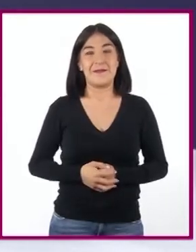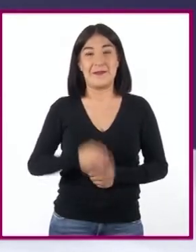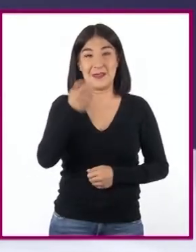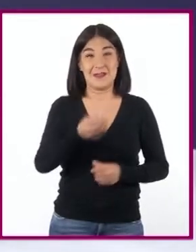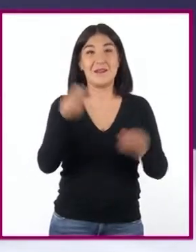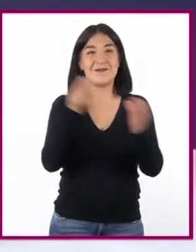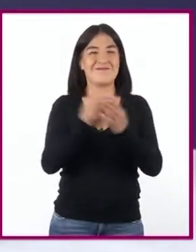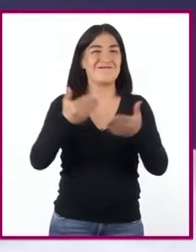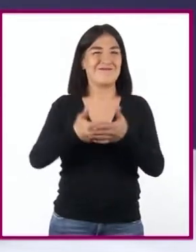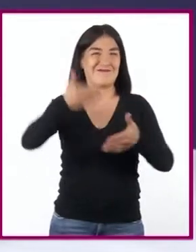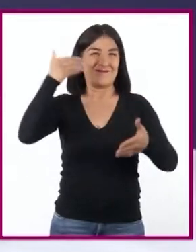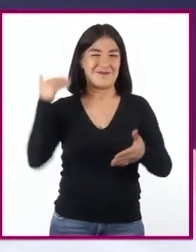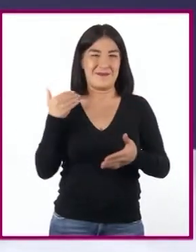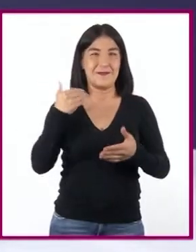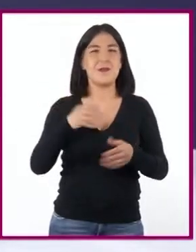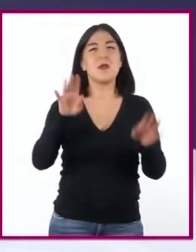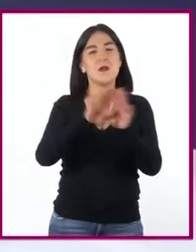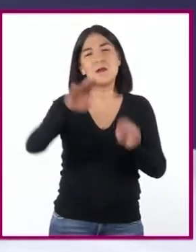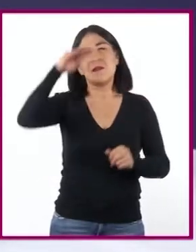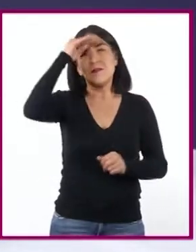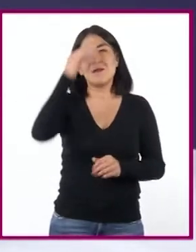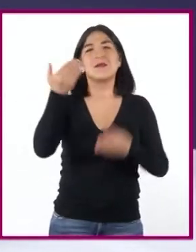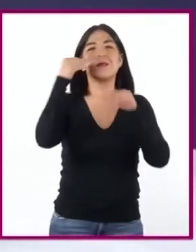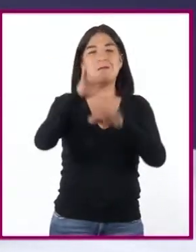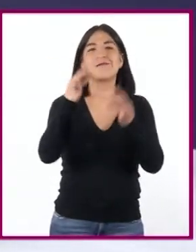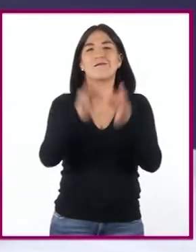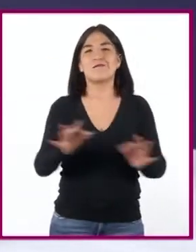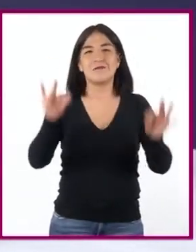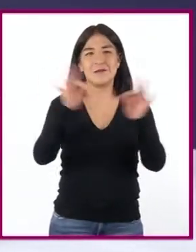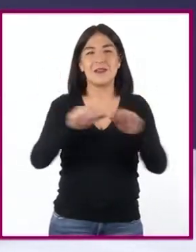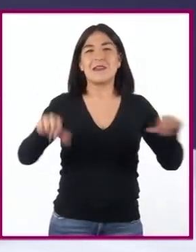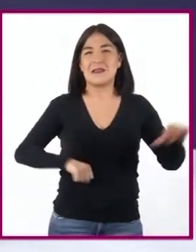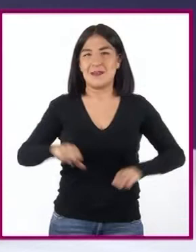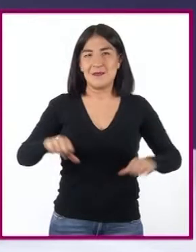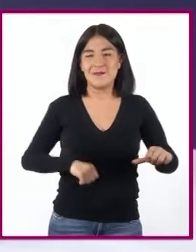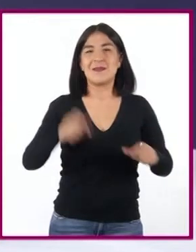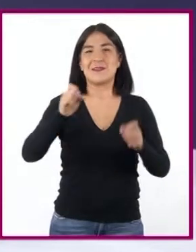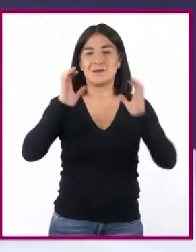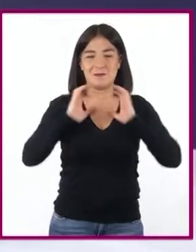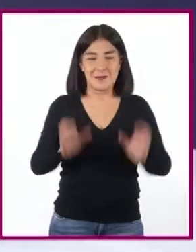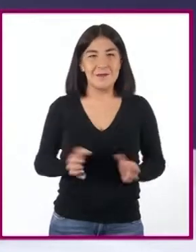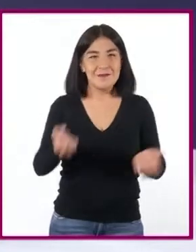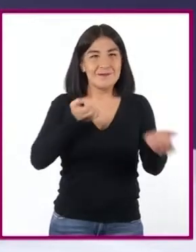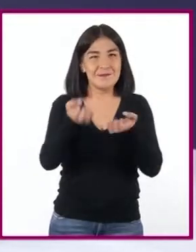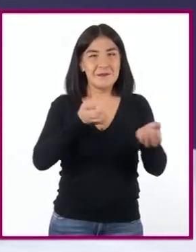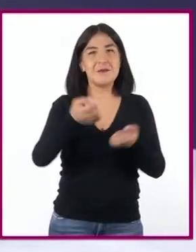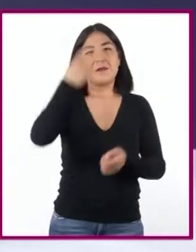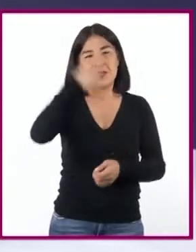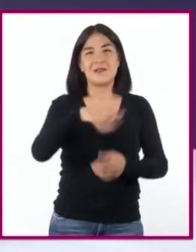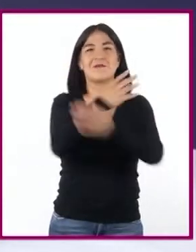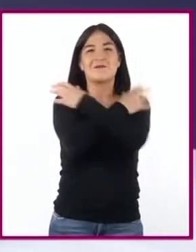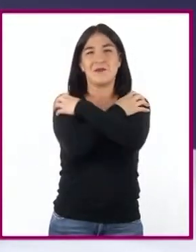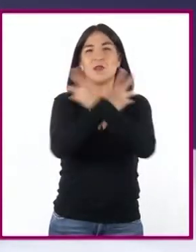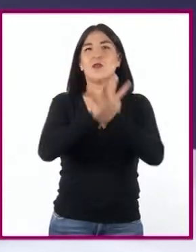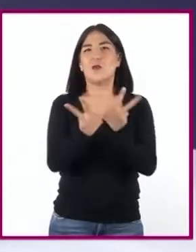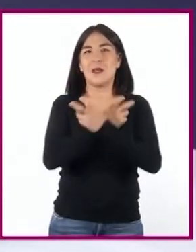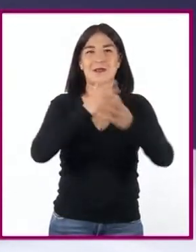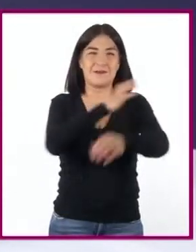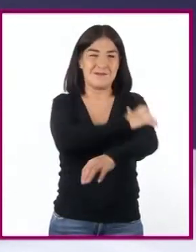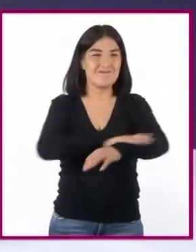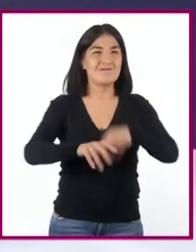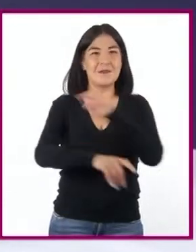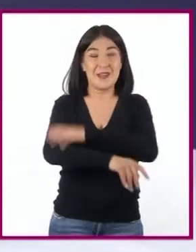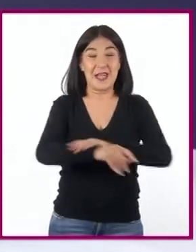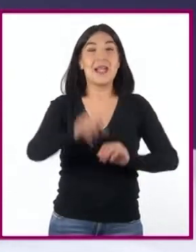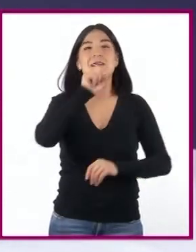sesión anterior hicimos una reflexión acerca de la importancia de la actividad física en beneficio del sistema músculoesquelético, así